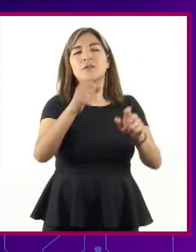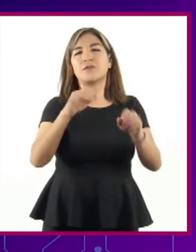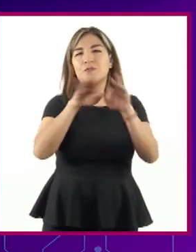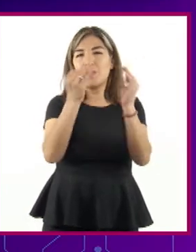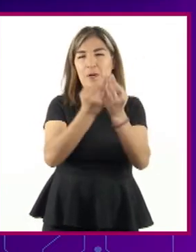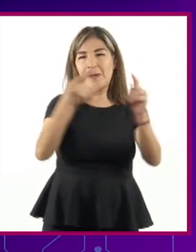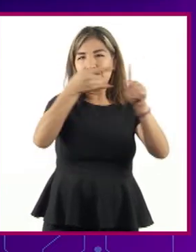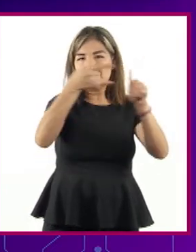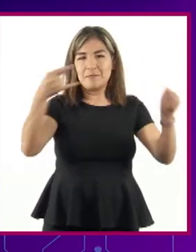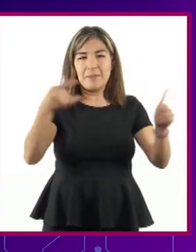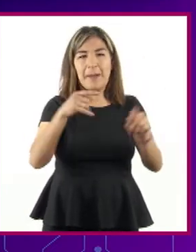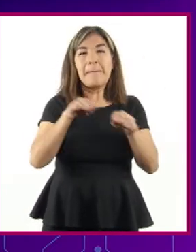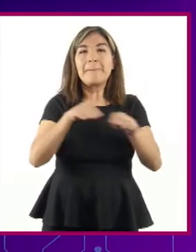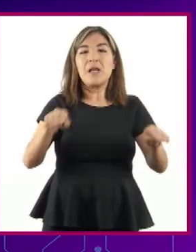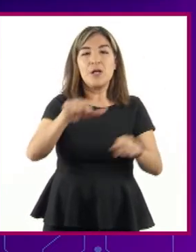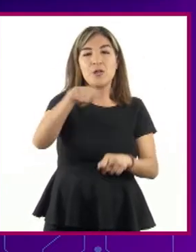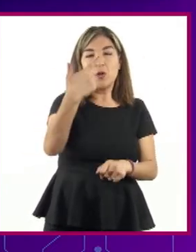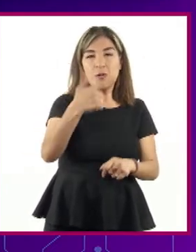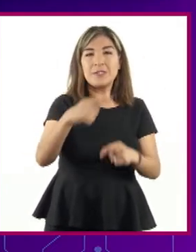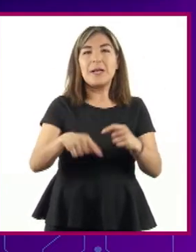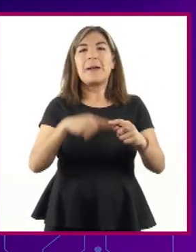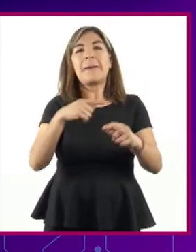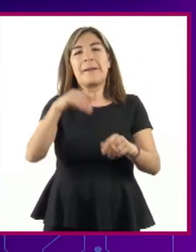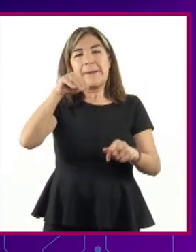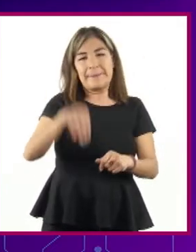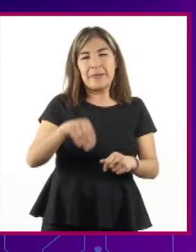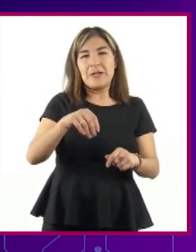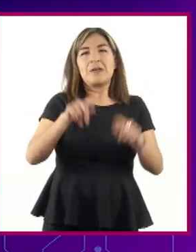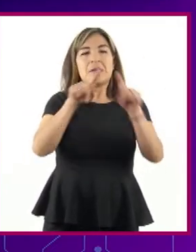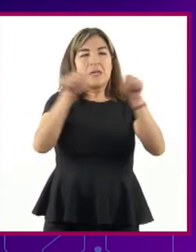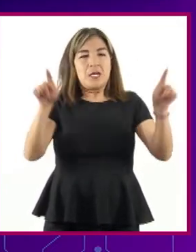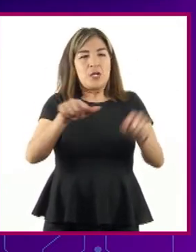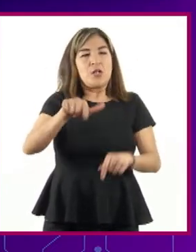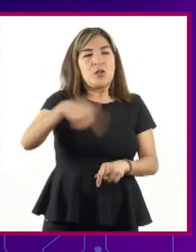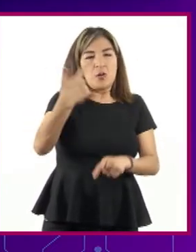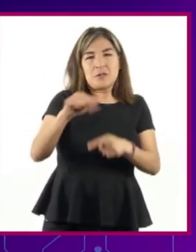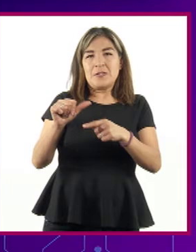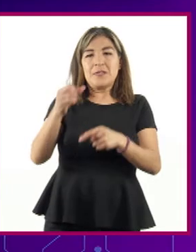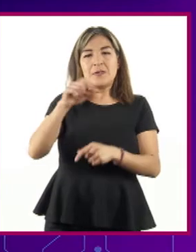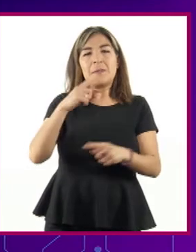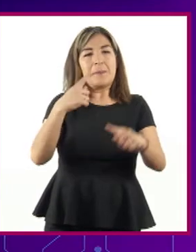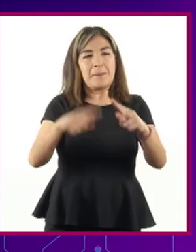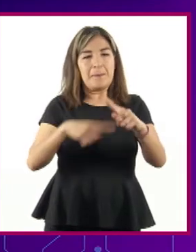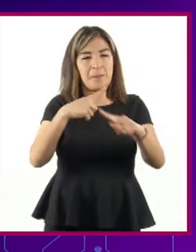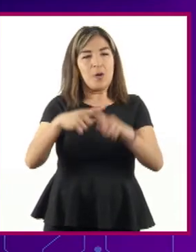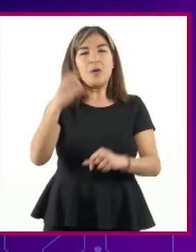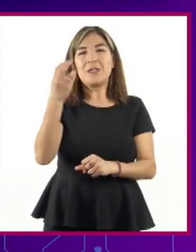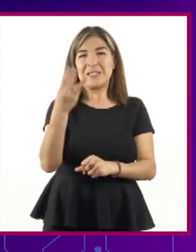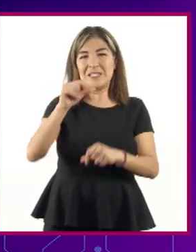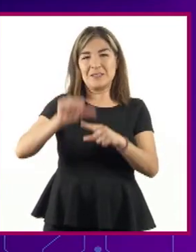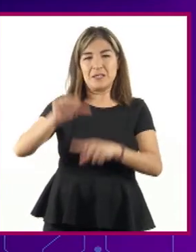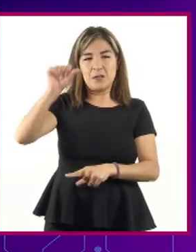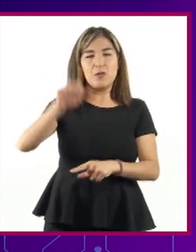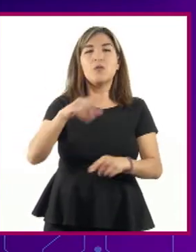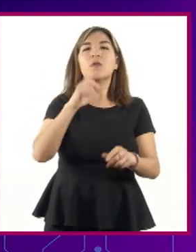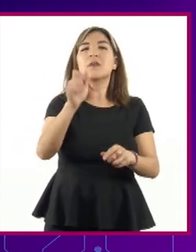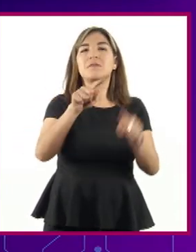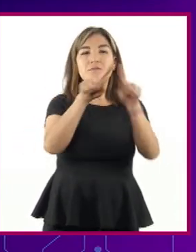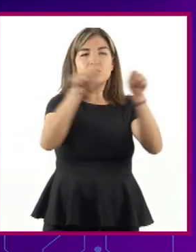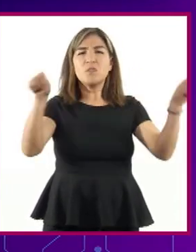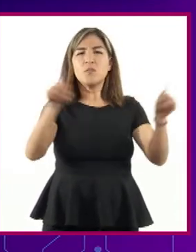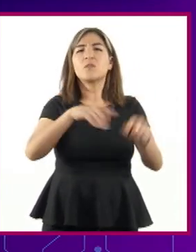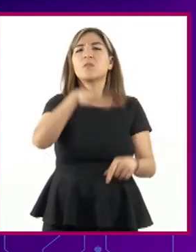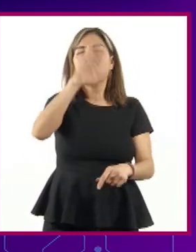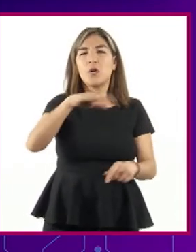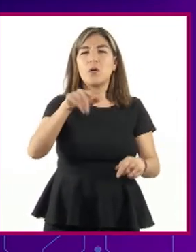mide 12 metros de largo por 3 metros de altura. Para los 2/3 que corresponden a la parte superior del muro, se